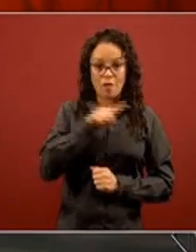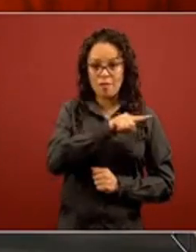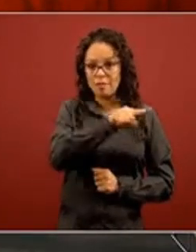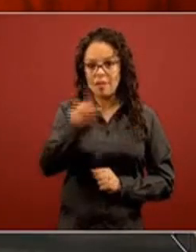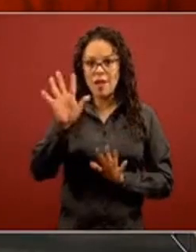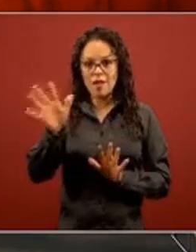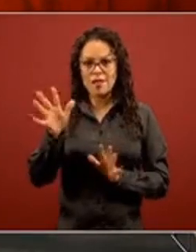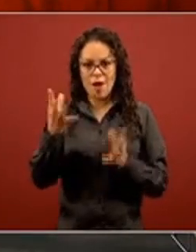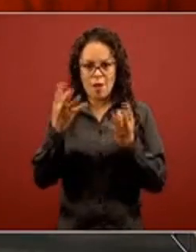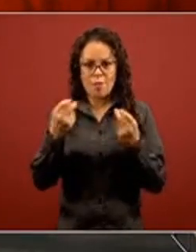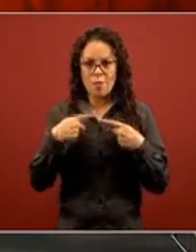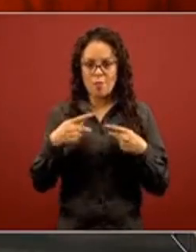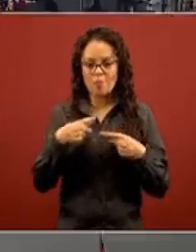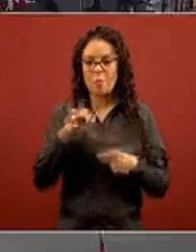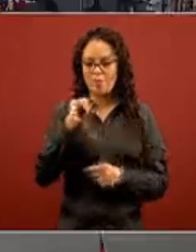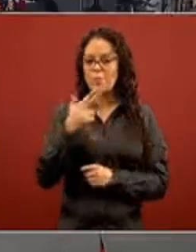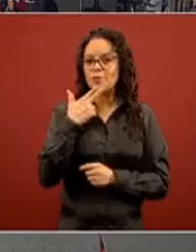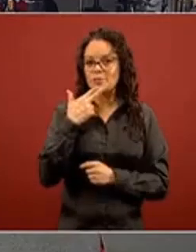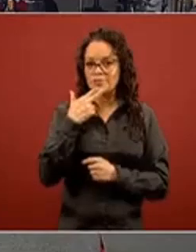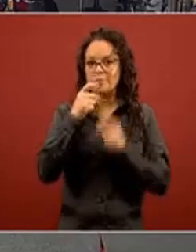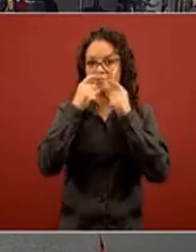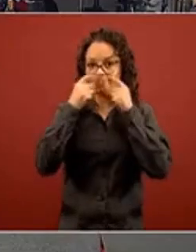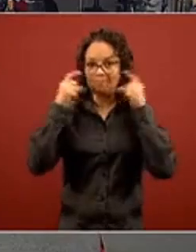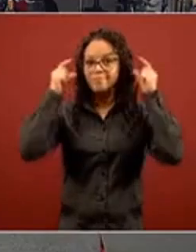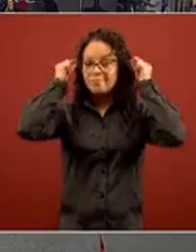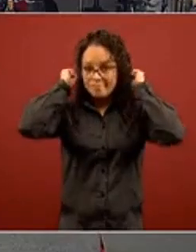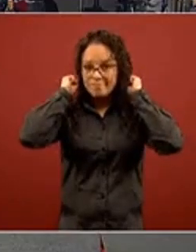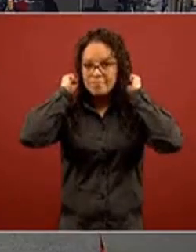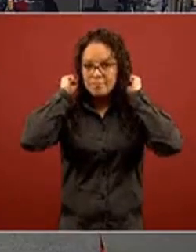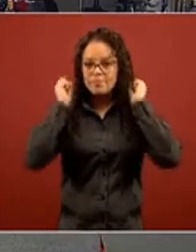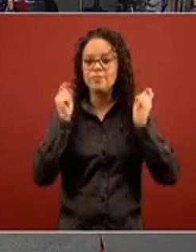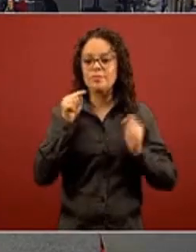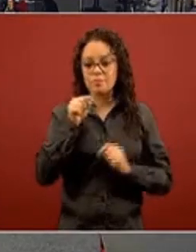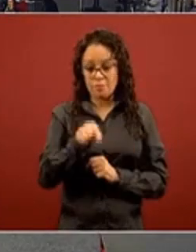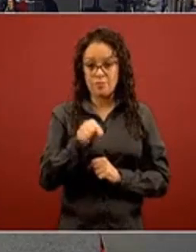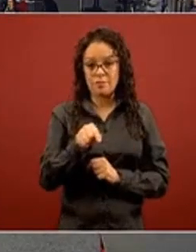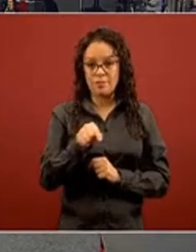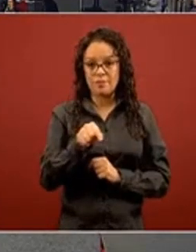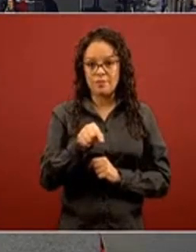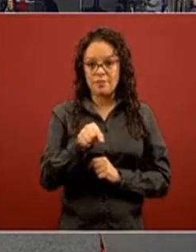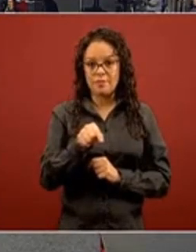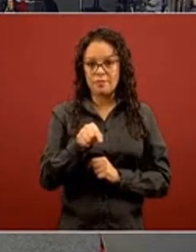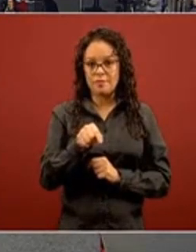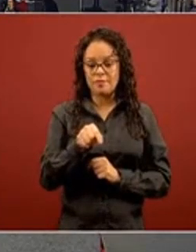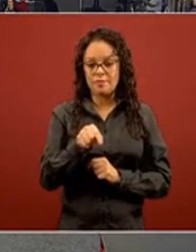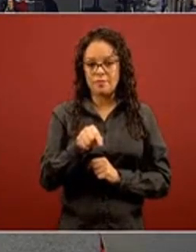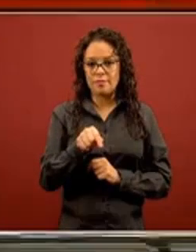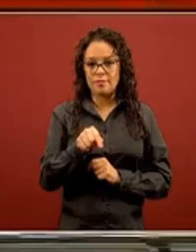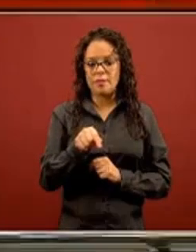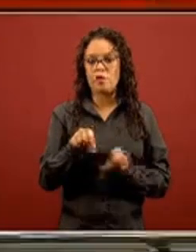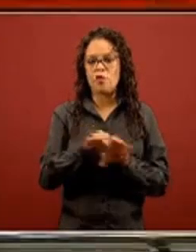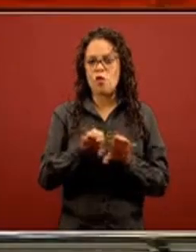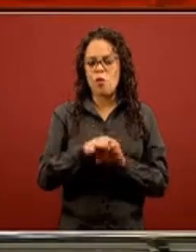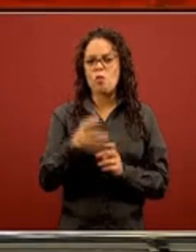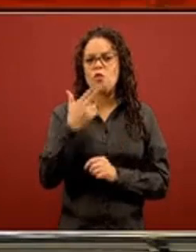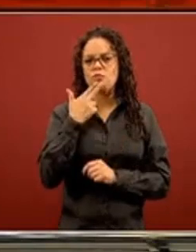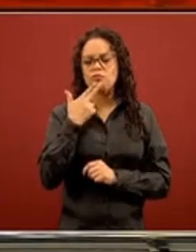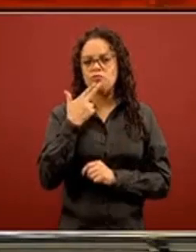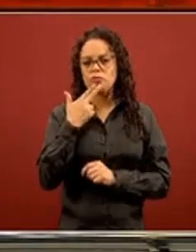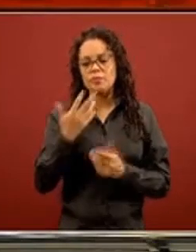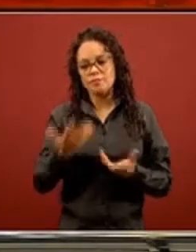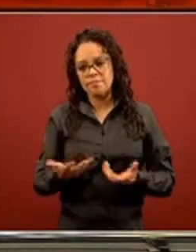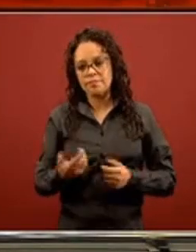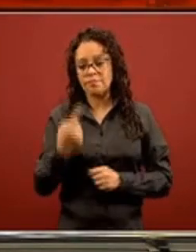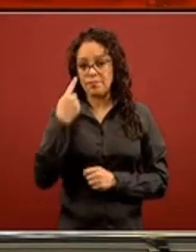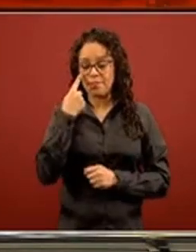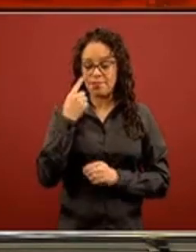lo utiliza, es un dispositivo que tiene un efecto mecánico de retención